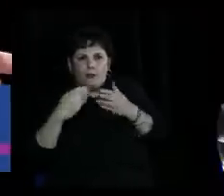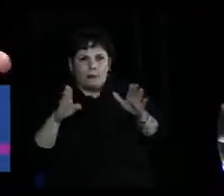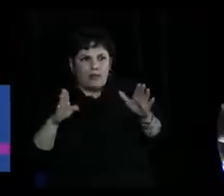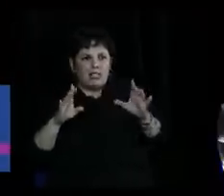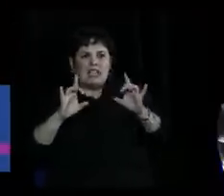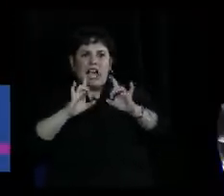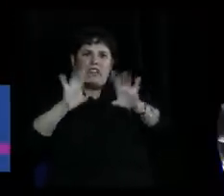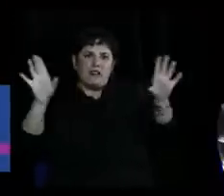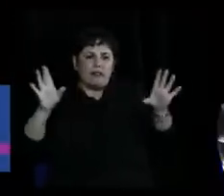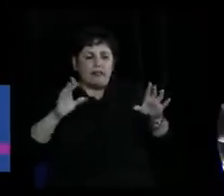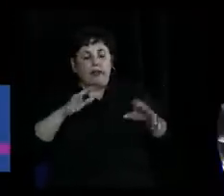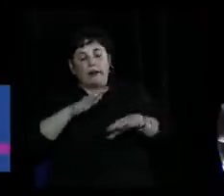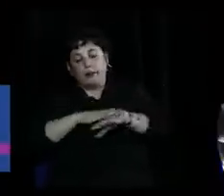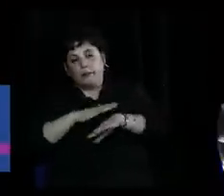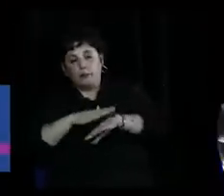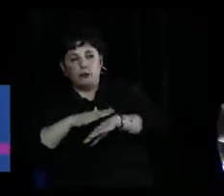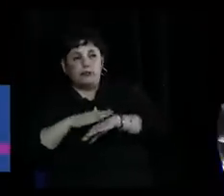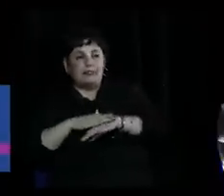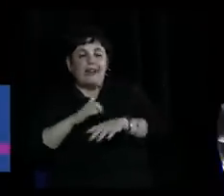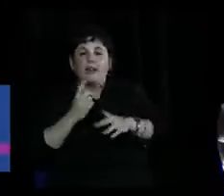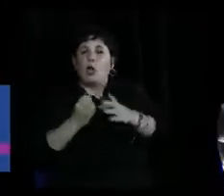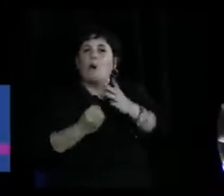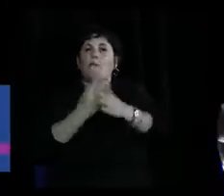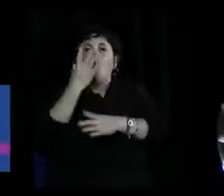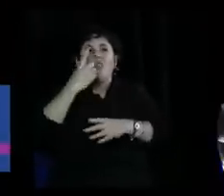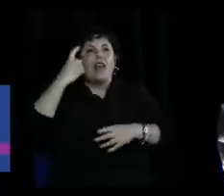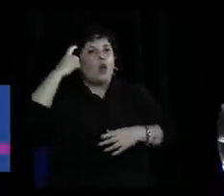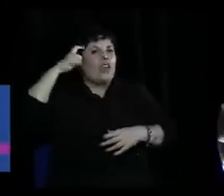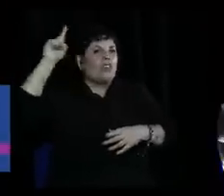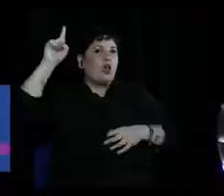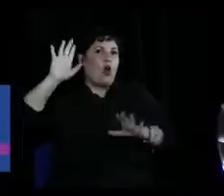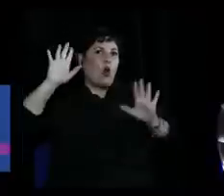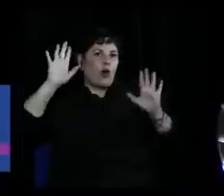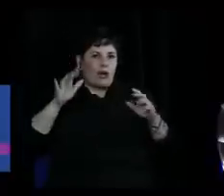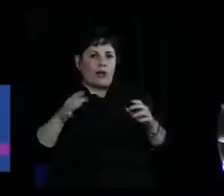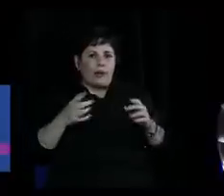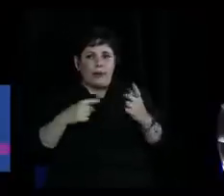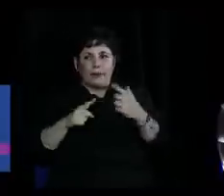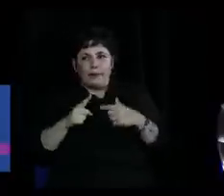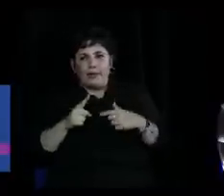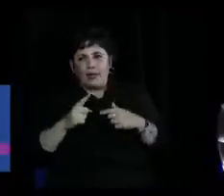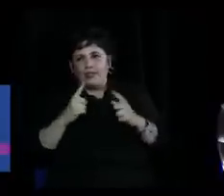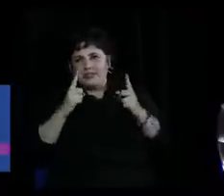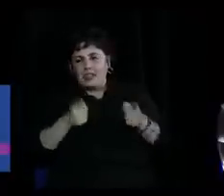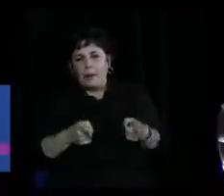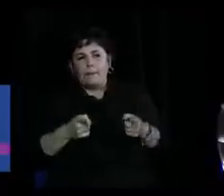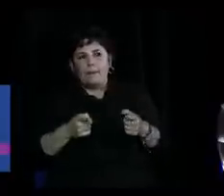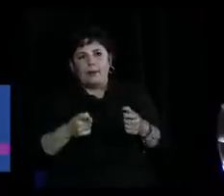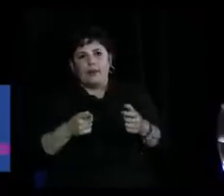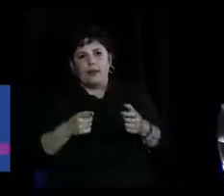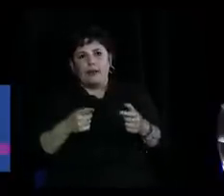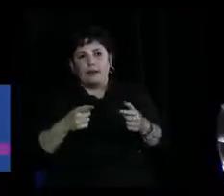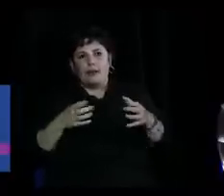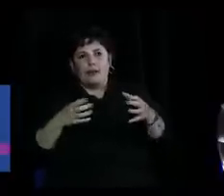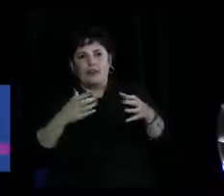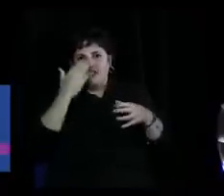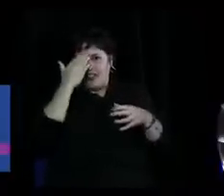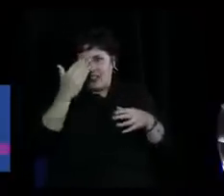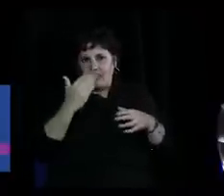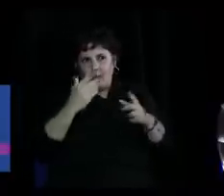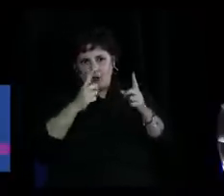libertad como un modelo ideológico, la libertad responsable. también en la oposición, porque yo te